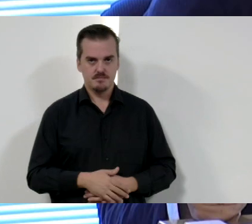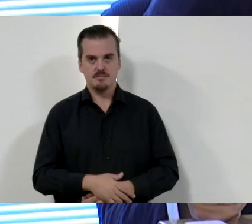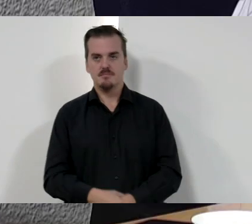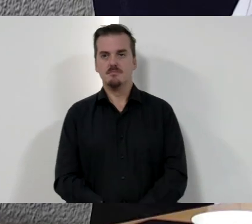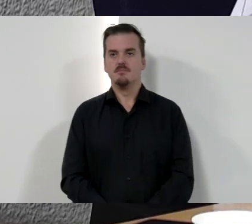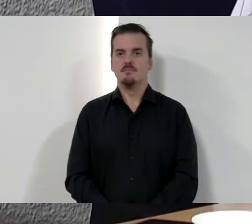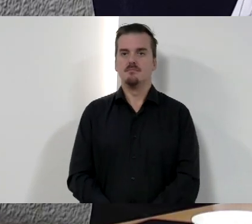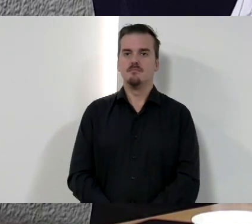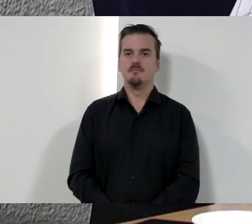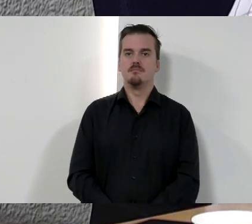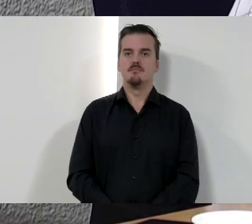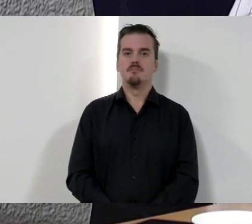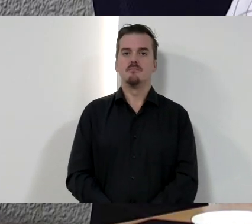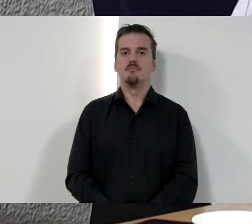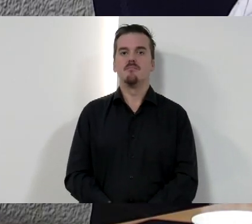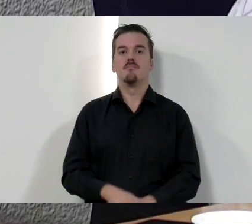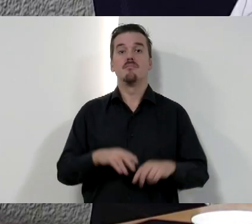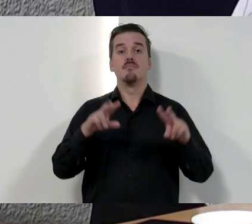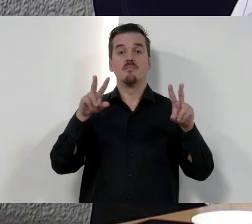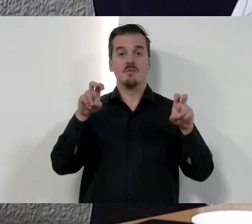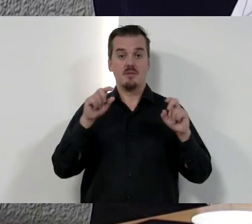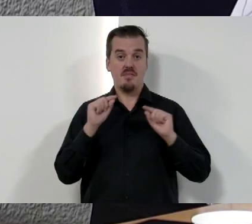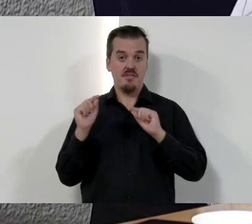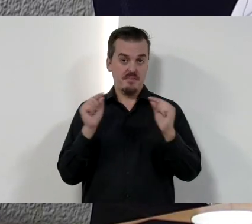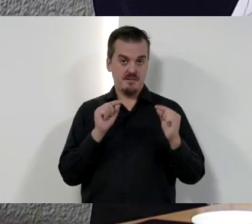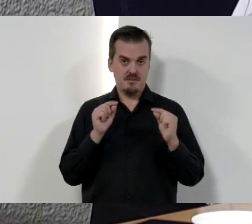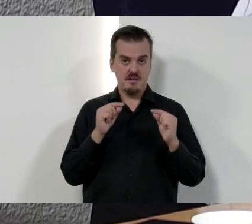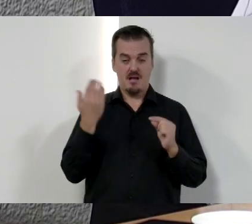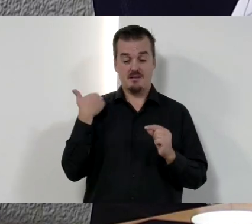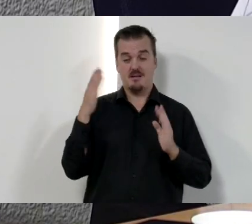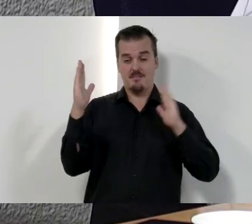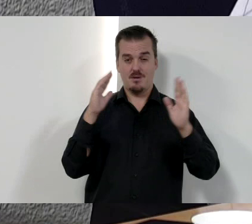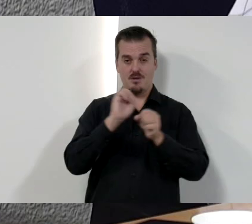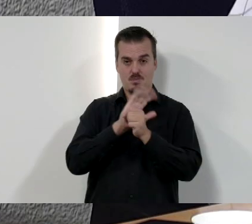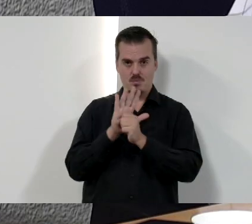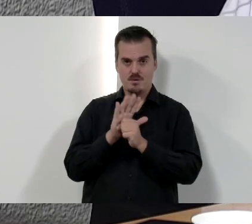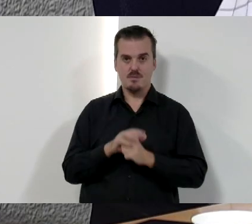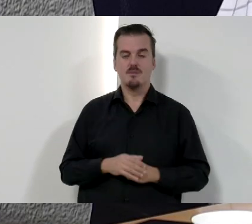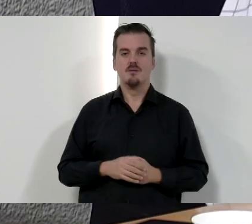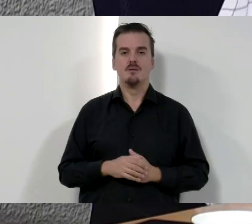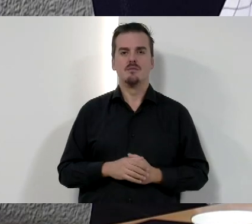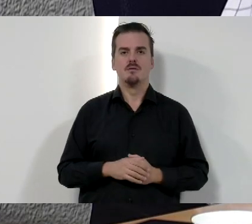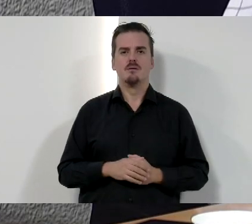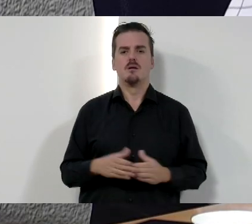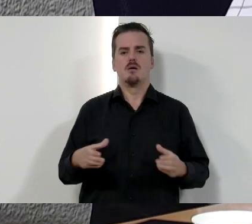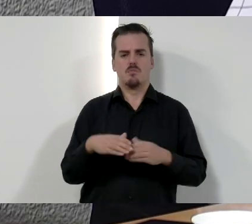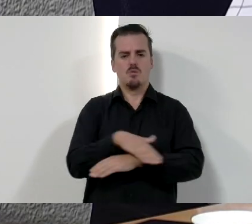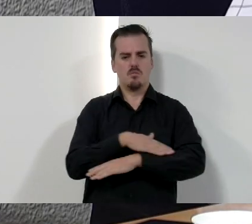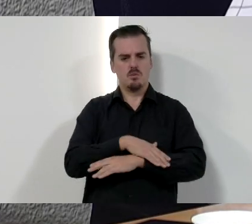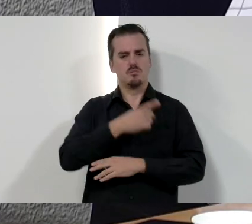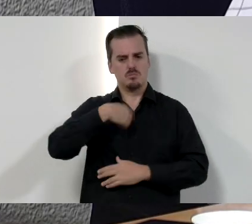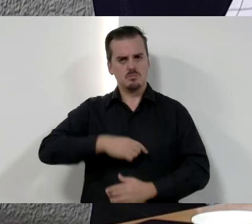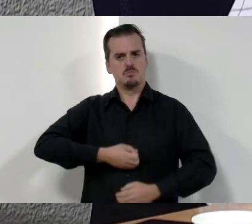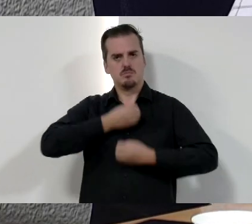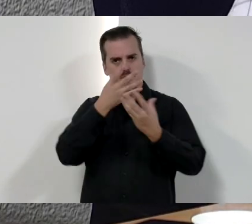Pero cuando entró el debate, o tuvimos los debates con el COVID, el equipo de gobierno manifestamos